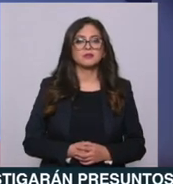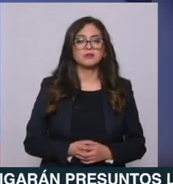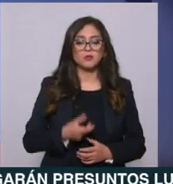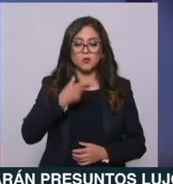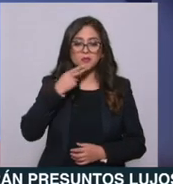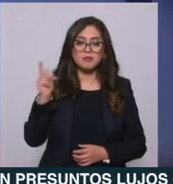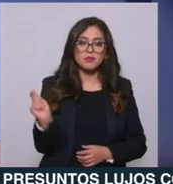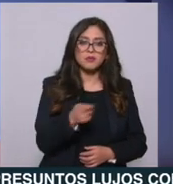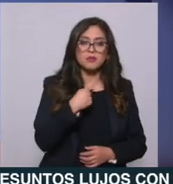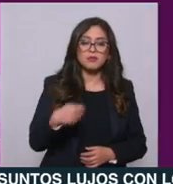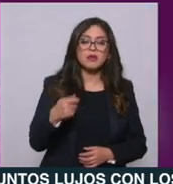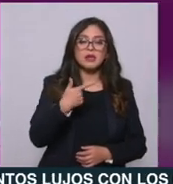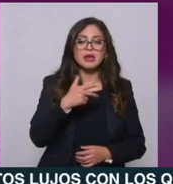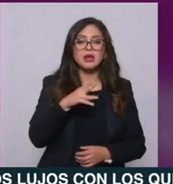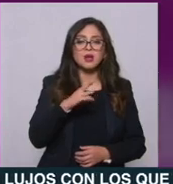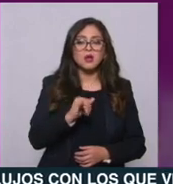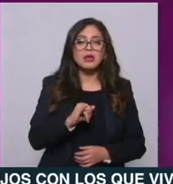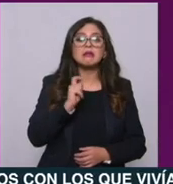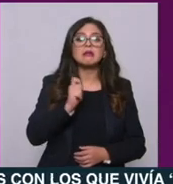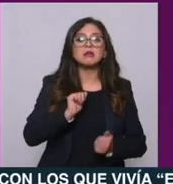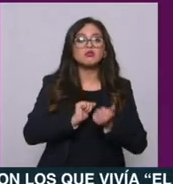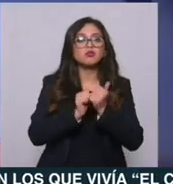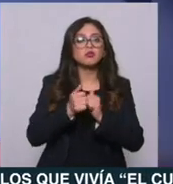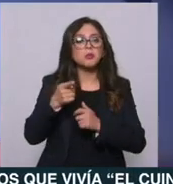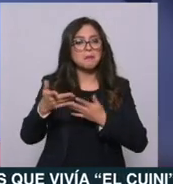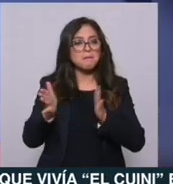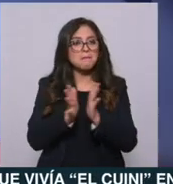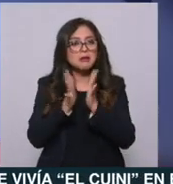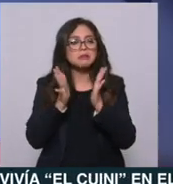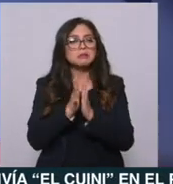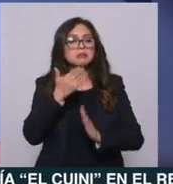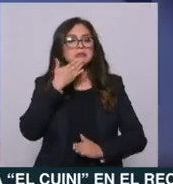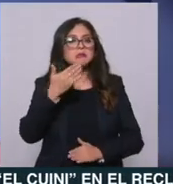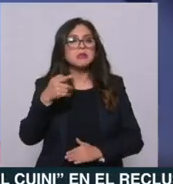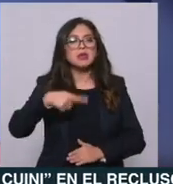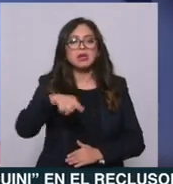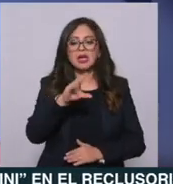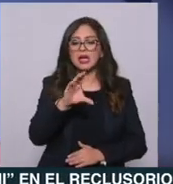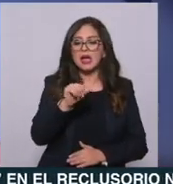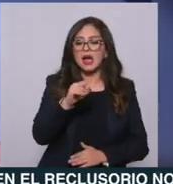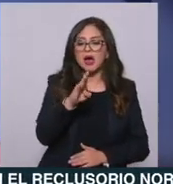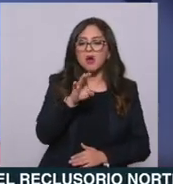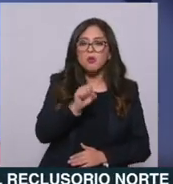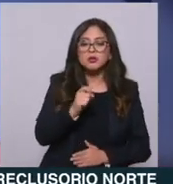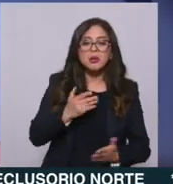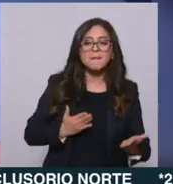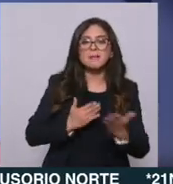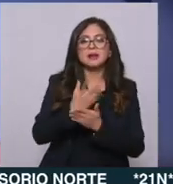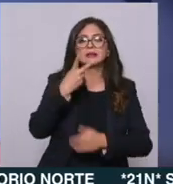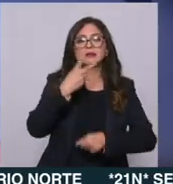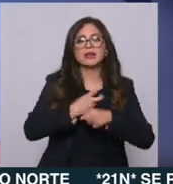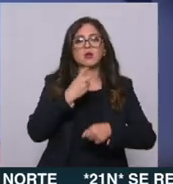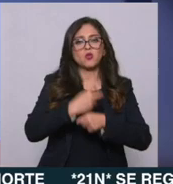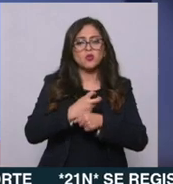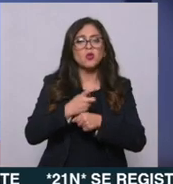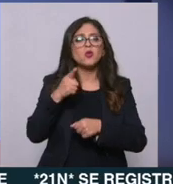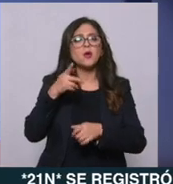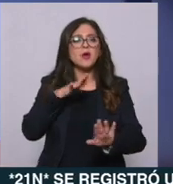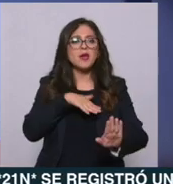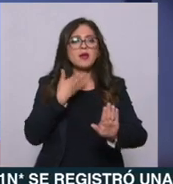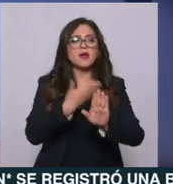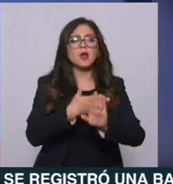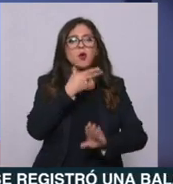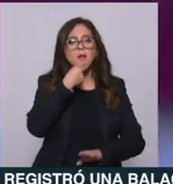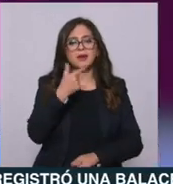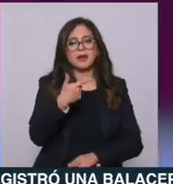El tenista búlgaro Grigor Dimitrov comenzó con el pie derecho su participación en el Abierto de Los Cabos y clasificó a la segunda ronda, donde se enfrentará al